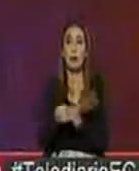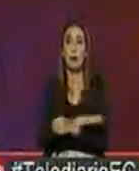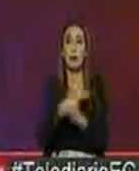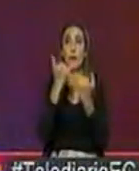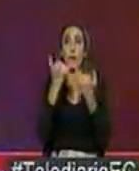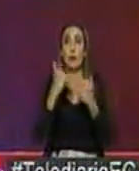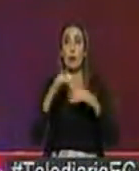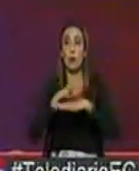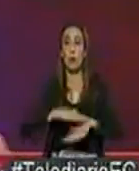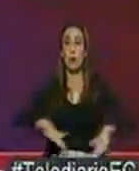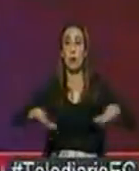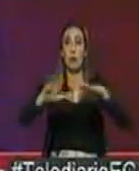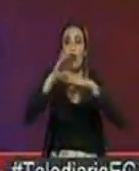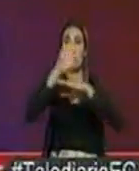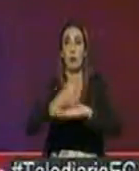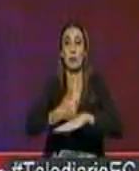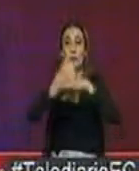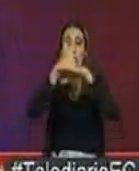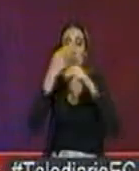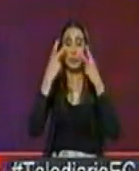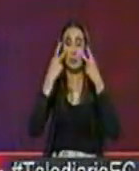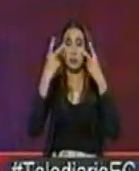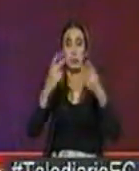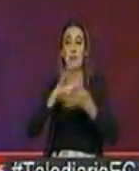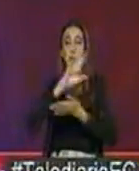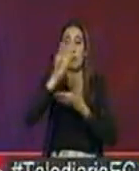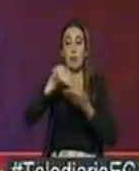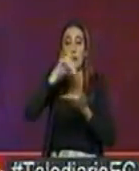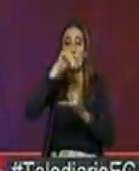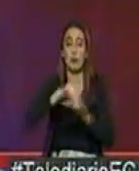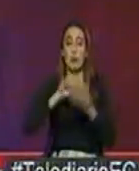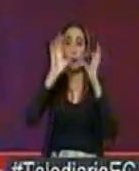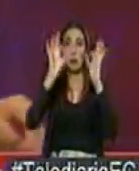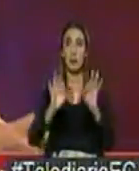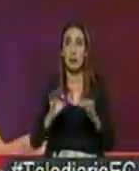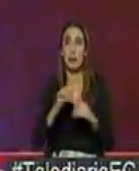llevan a cabo con las autoridades de Estado en la provincia de Manabí, específicamente en Bahía de Caracas.